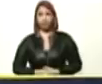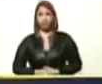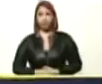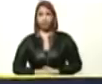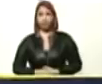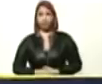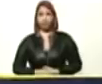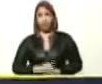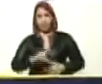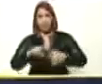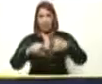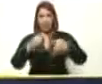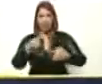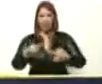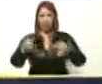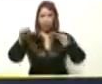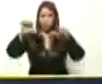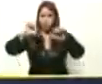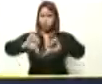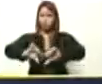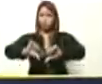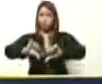luego, del fracaso,